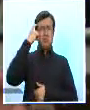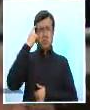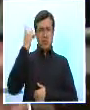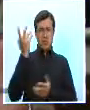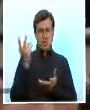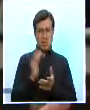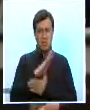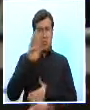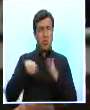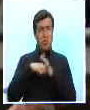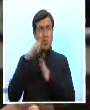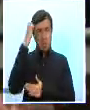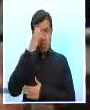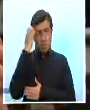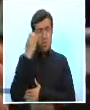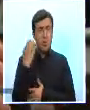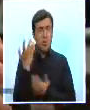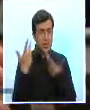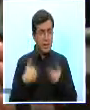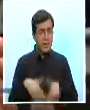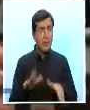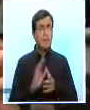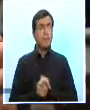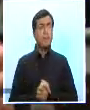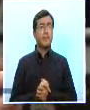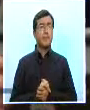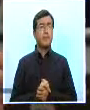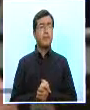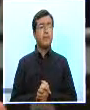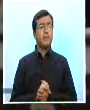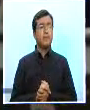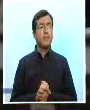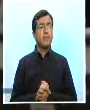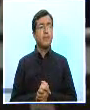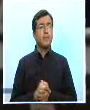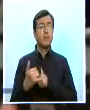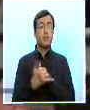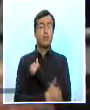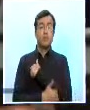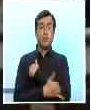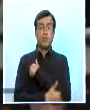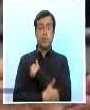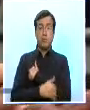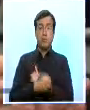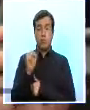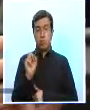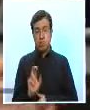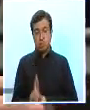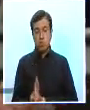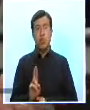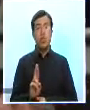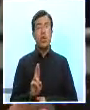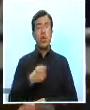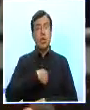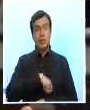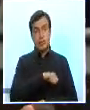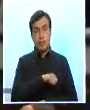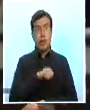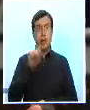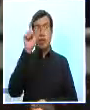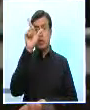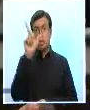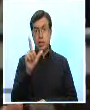tóralo ropa esté leyendo que los países en absur de Europa España no todos Italia